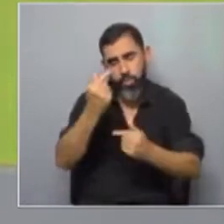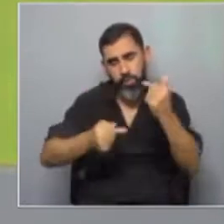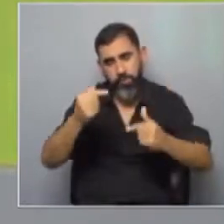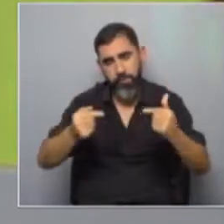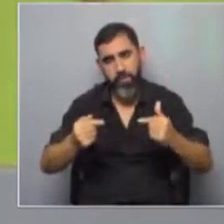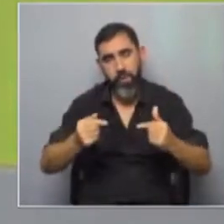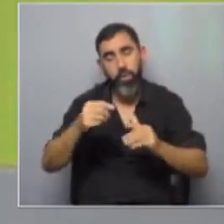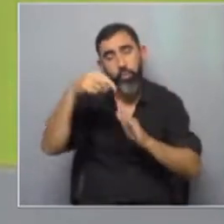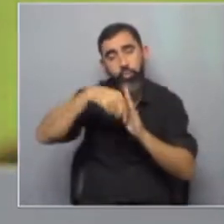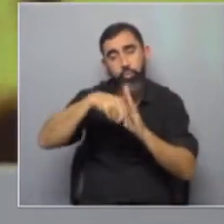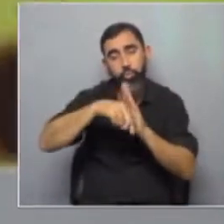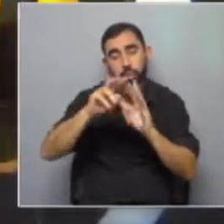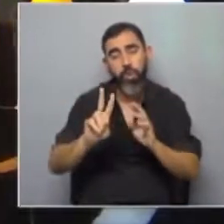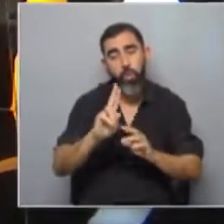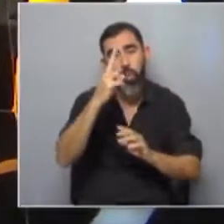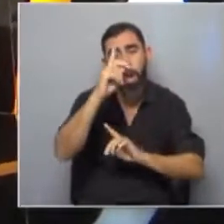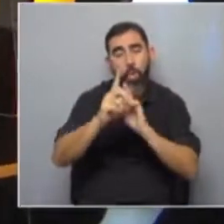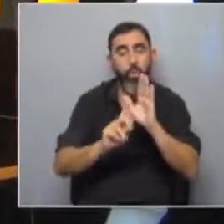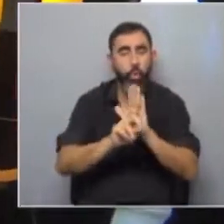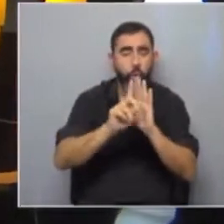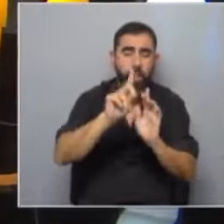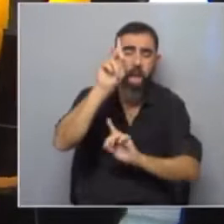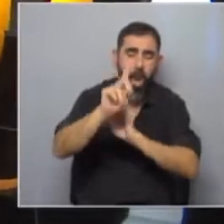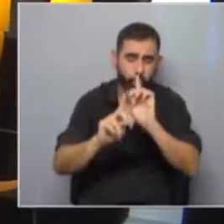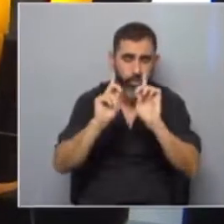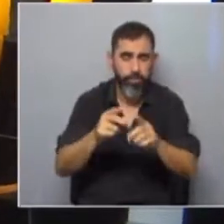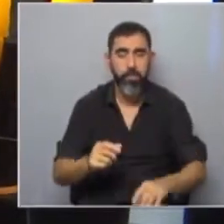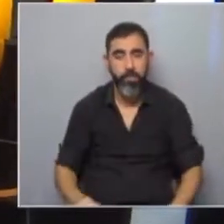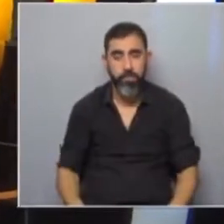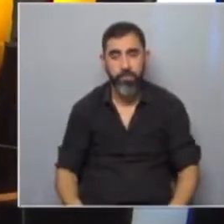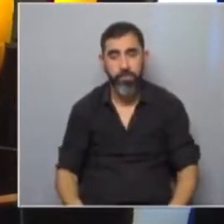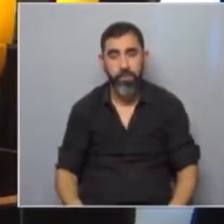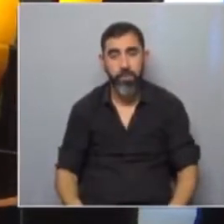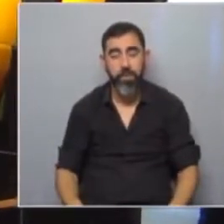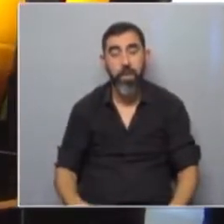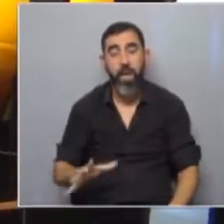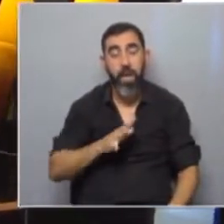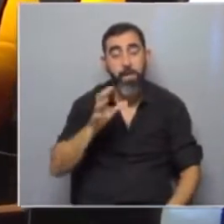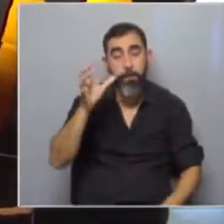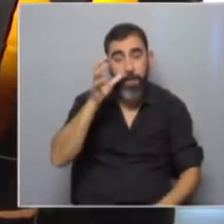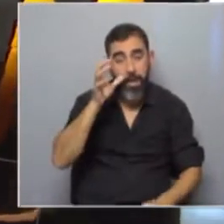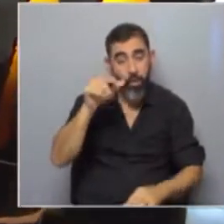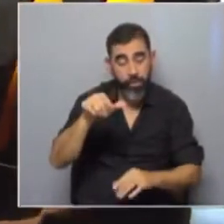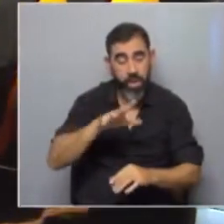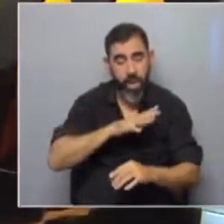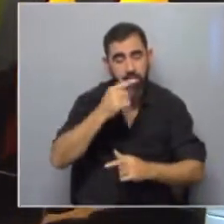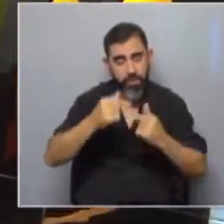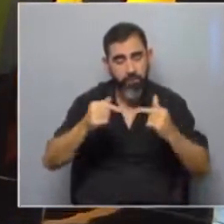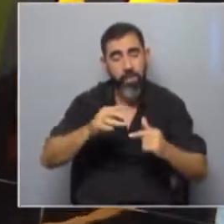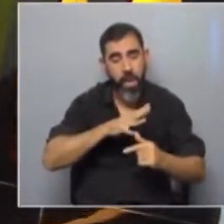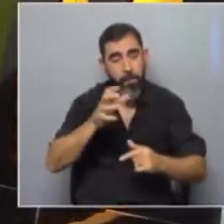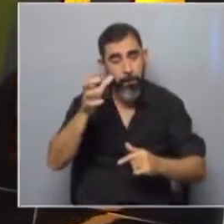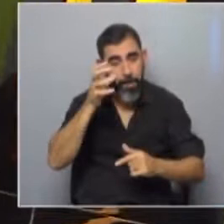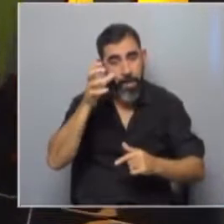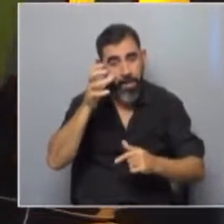pero muy tienen lindos, unos colores muy coloridos. Son de los animales, los peces más coloridos que tenemos en Uruguay. Y sin embargo están ahí en medio del barro, que uno no da 2